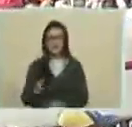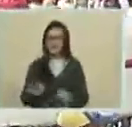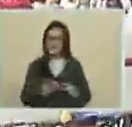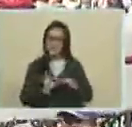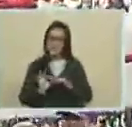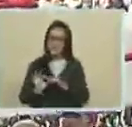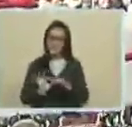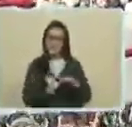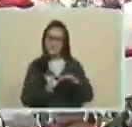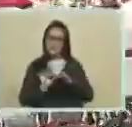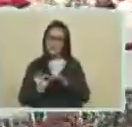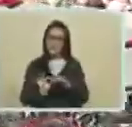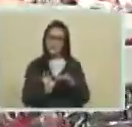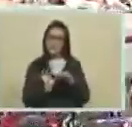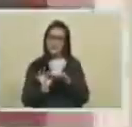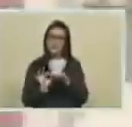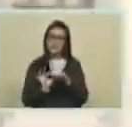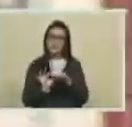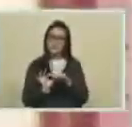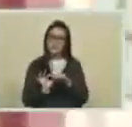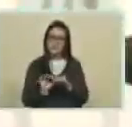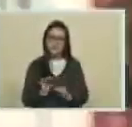unión.